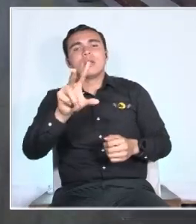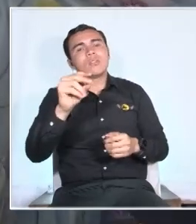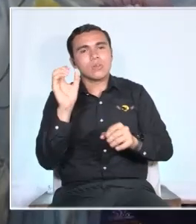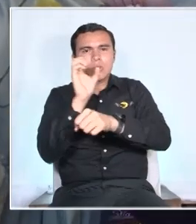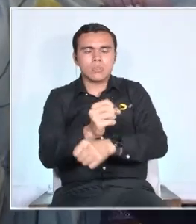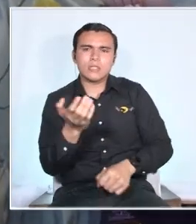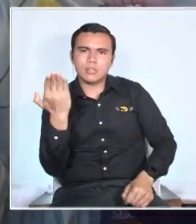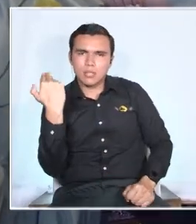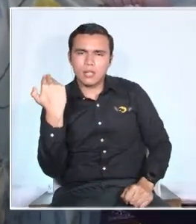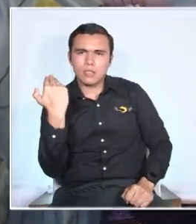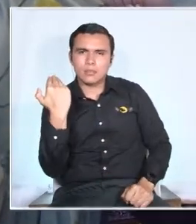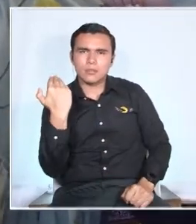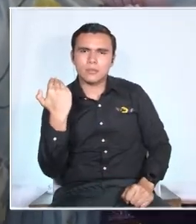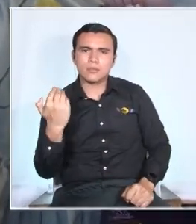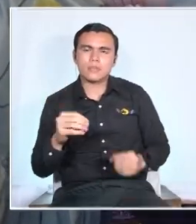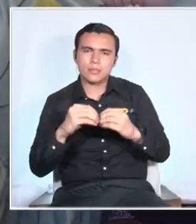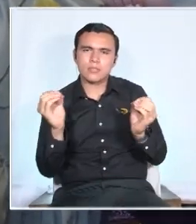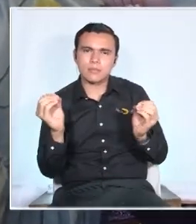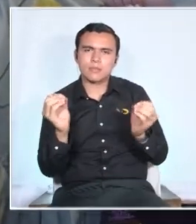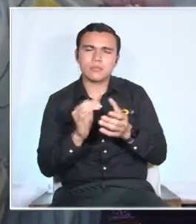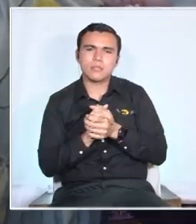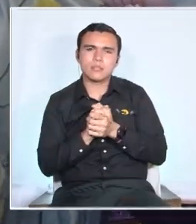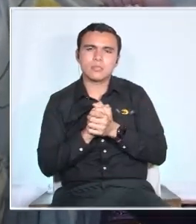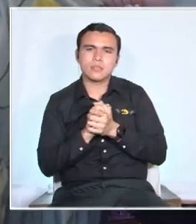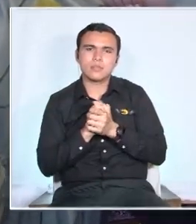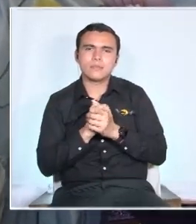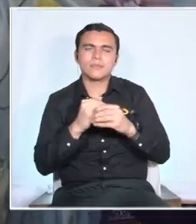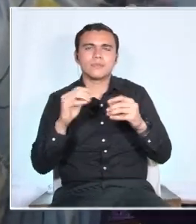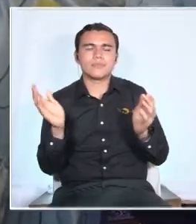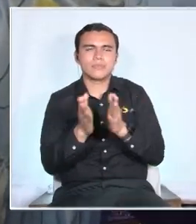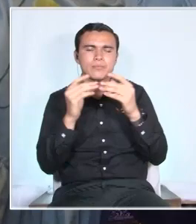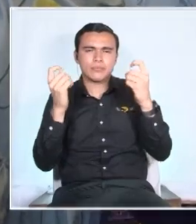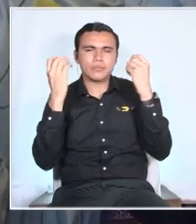conquista nada. Aleluya.